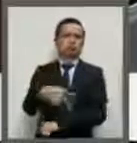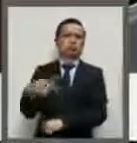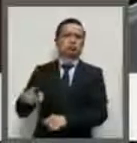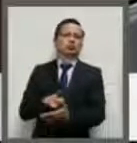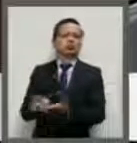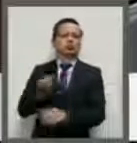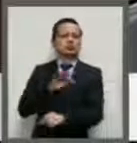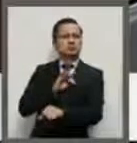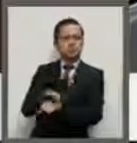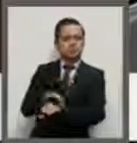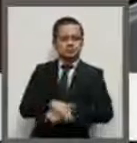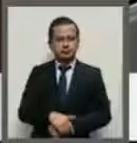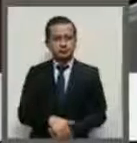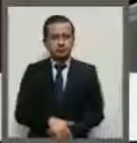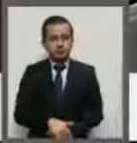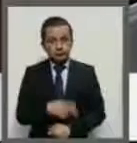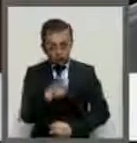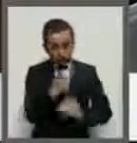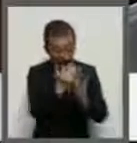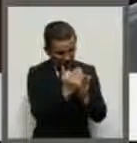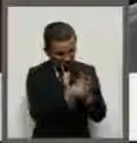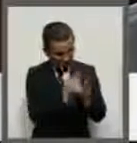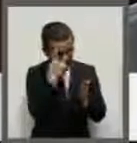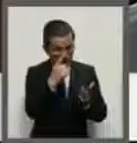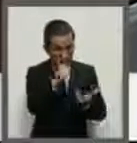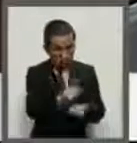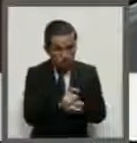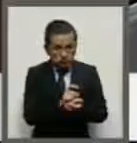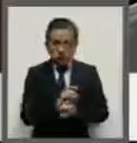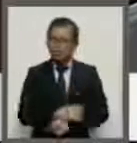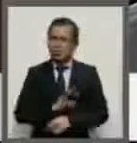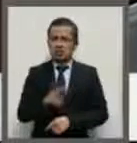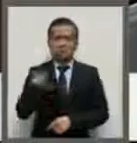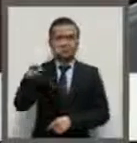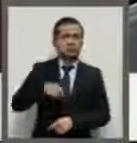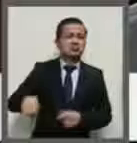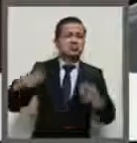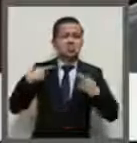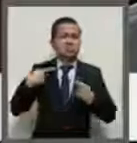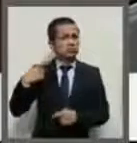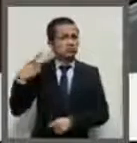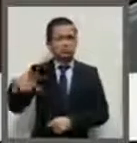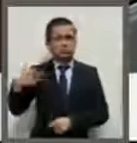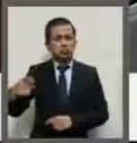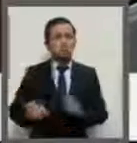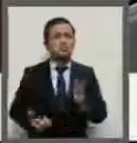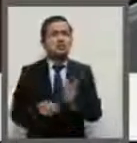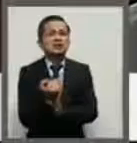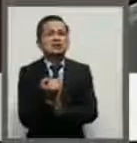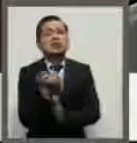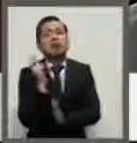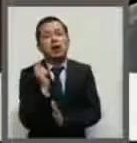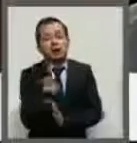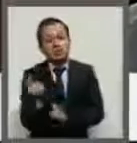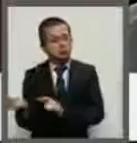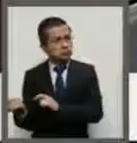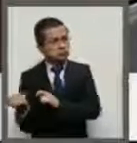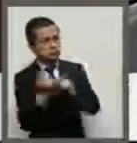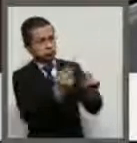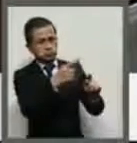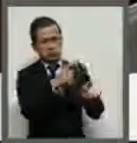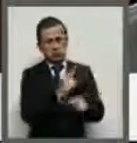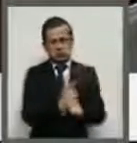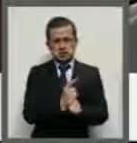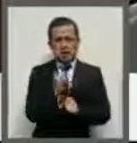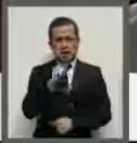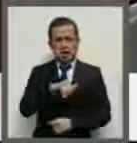por aprobar traduce el mandato de la gente, mediante el cual instruyó que fuera el licenciado Andrés Manuel López